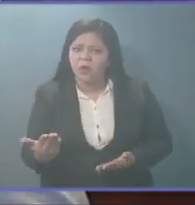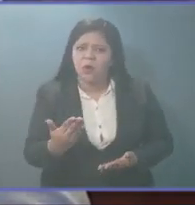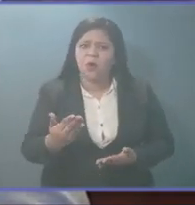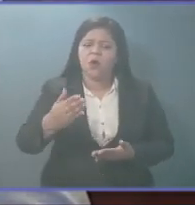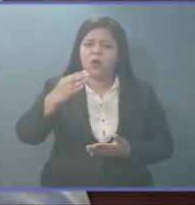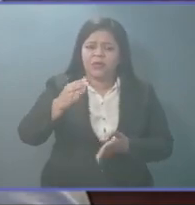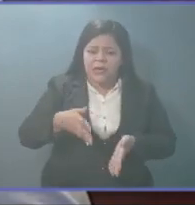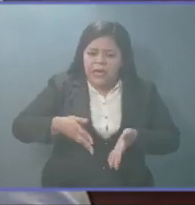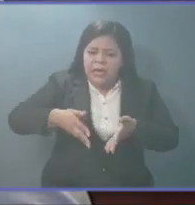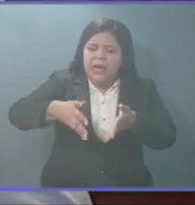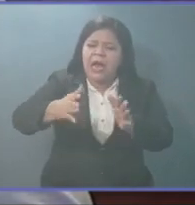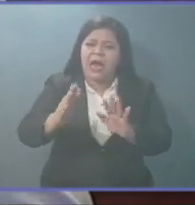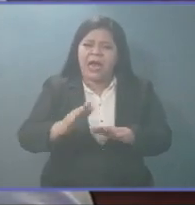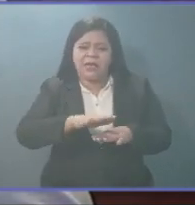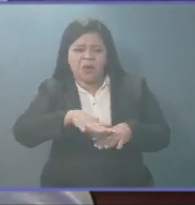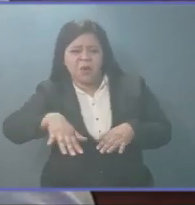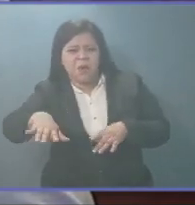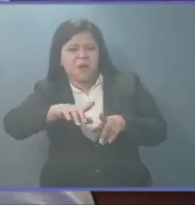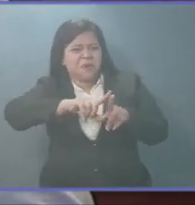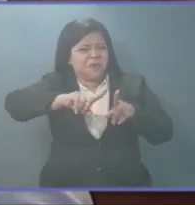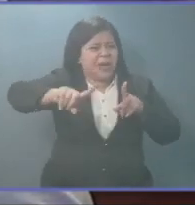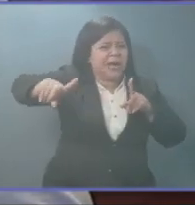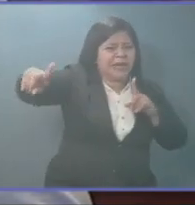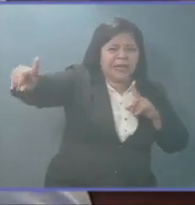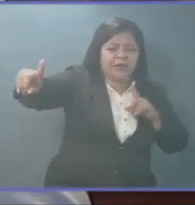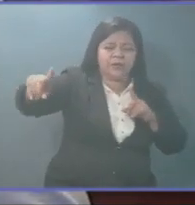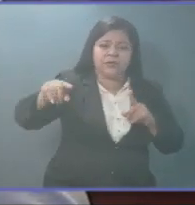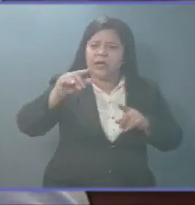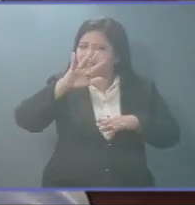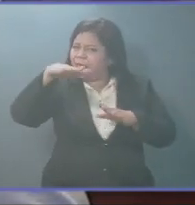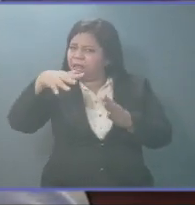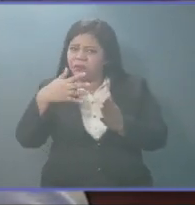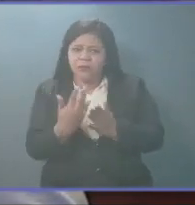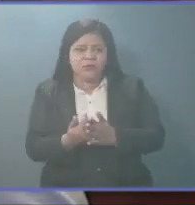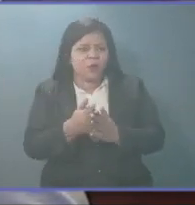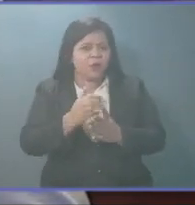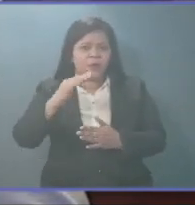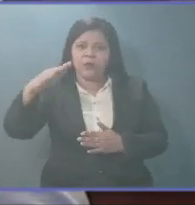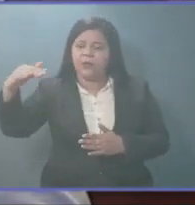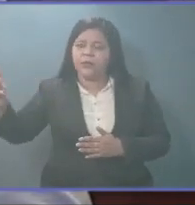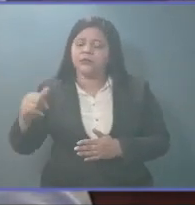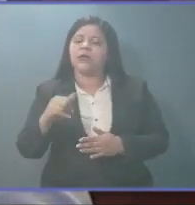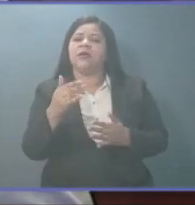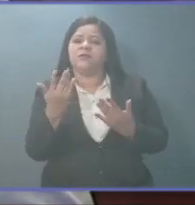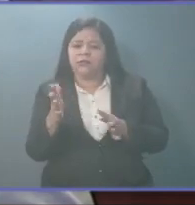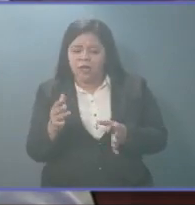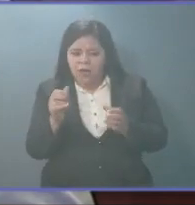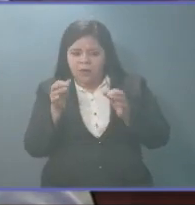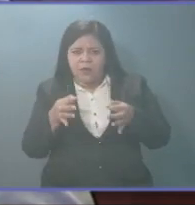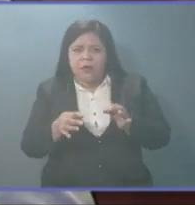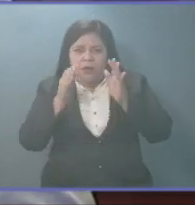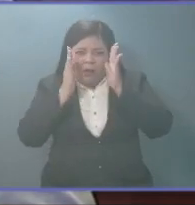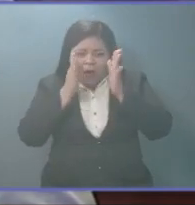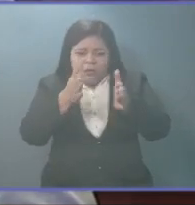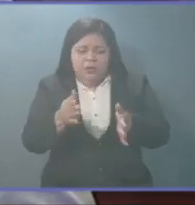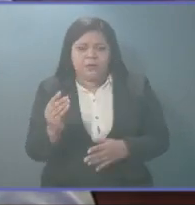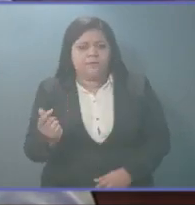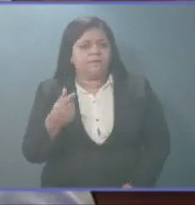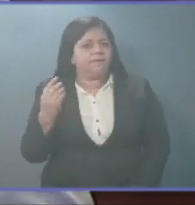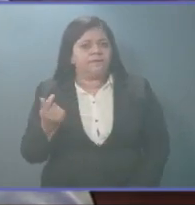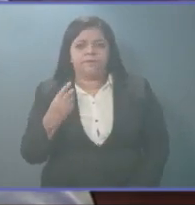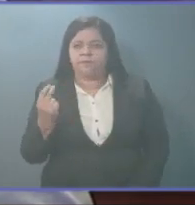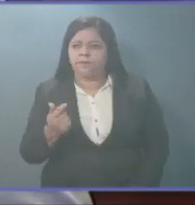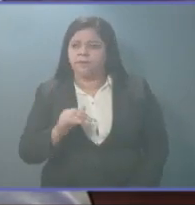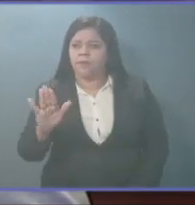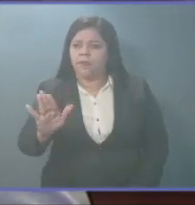fincas, carreteras y laderas, en fin, en los 14 departamentos del país, en ventanillas de atención oportuna y directa